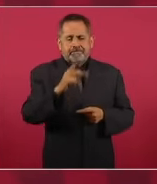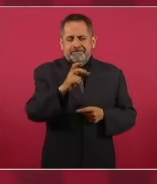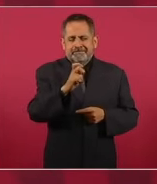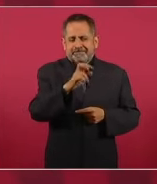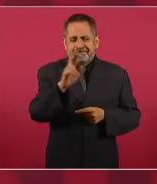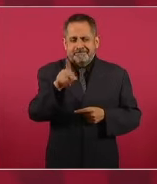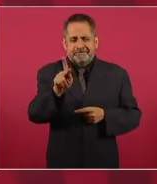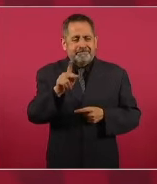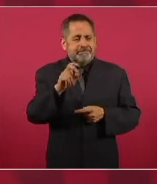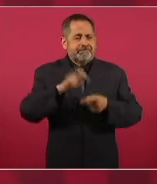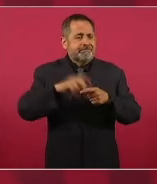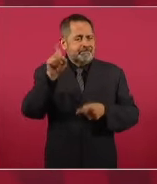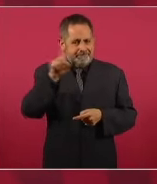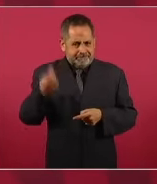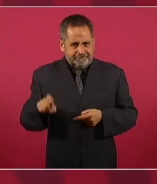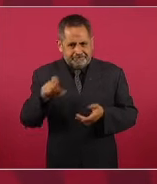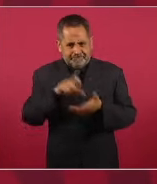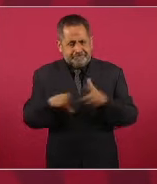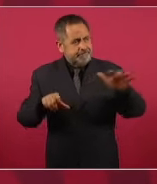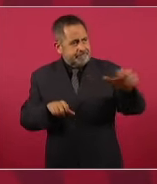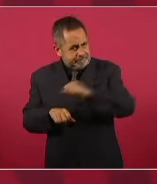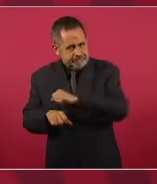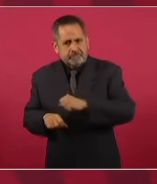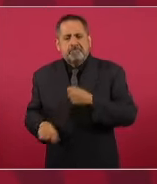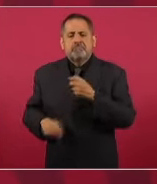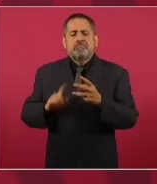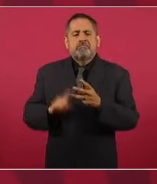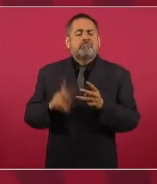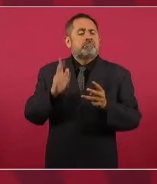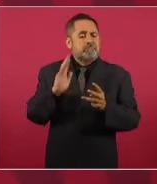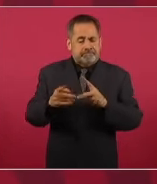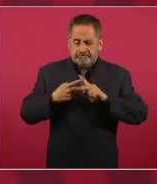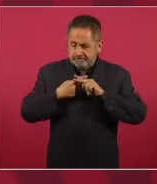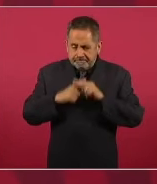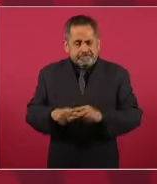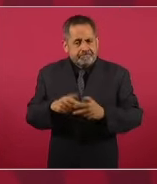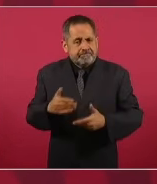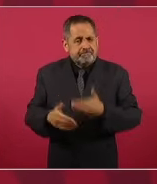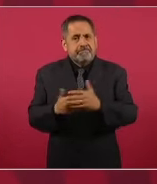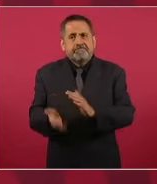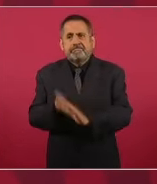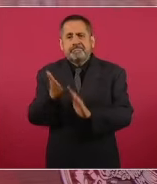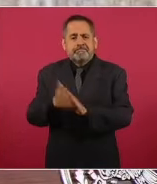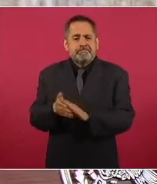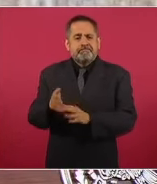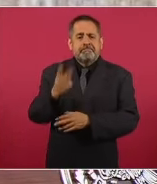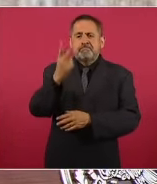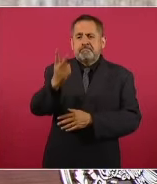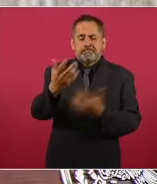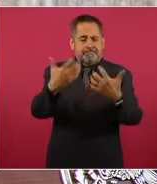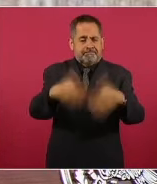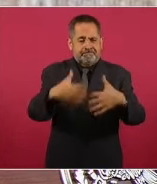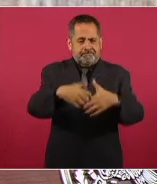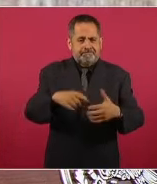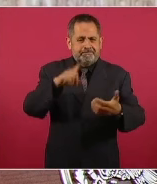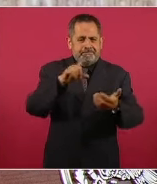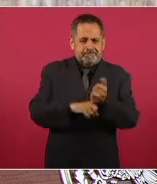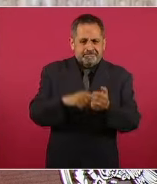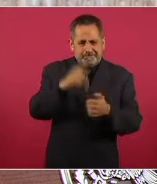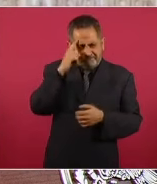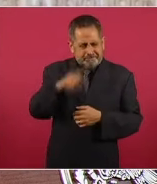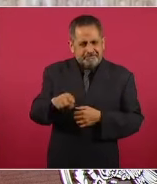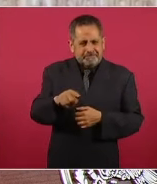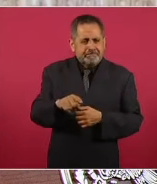Park en Texas. Ya iniciamos la construcción de 2 plantas